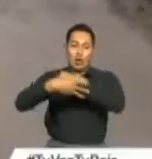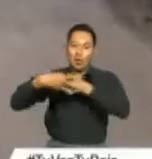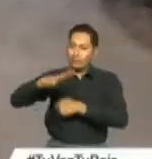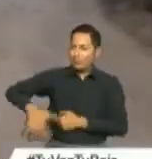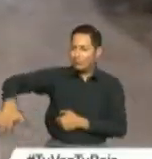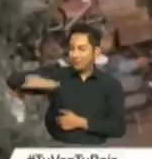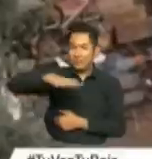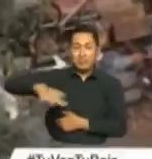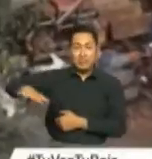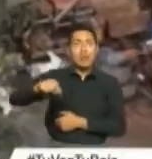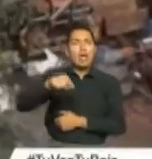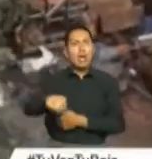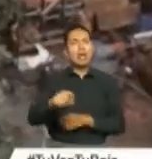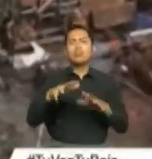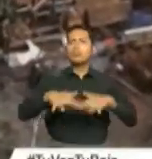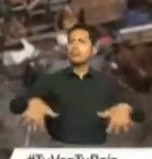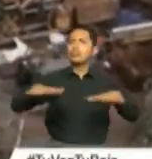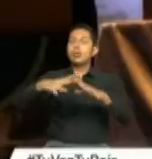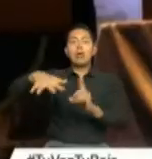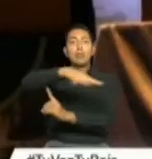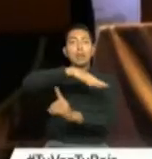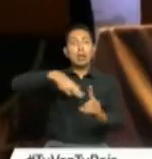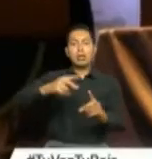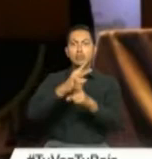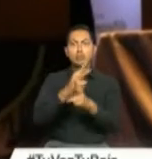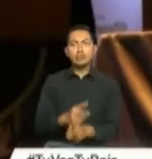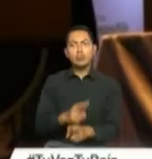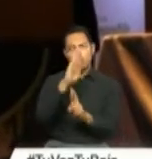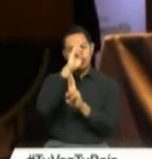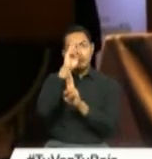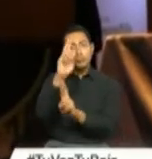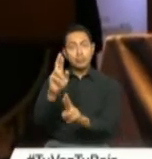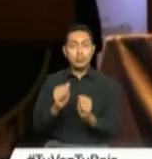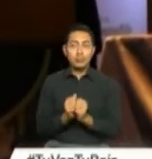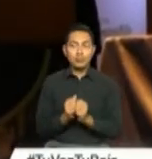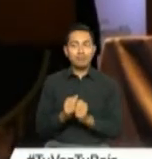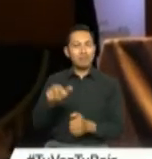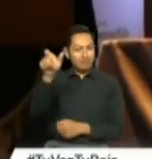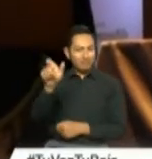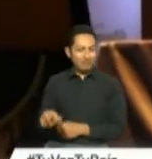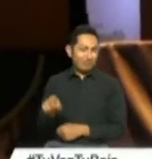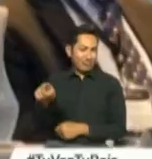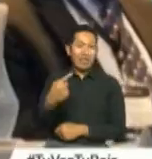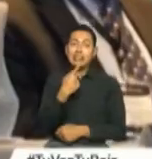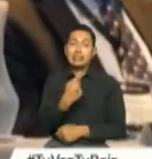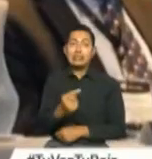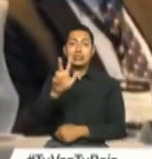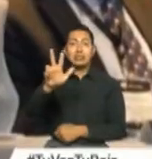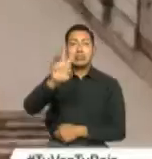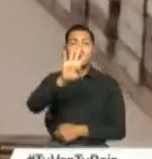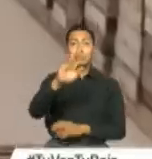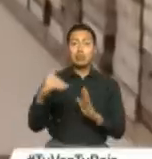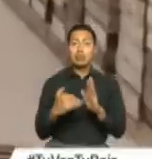aplican buenas prácticas ambientales y sociales. Troya asimismo mencionó que más de 34.000 fuentes de empleo directo e